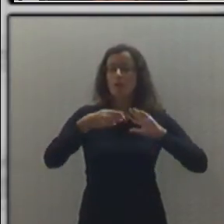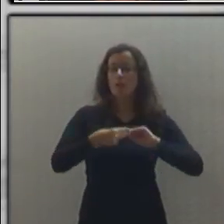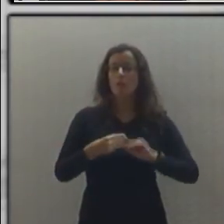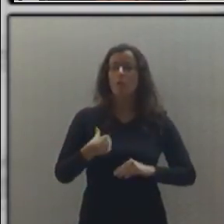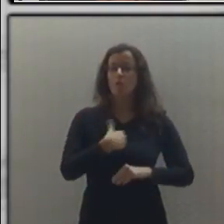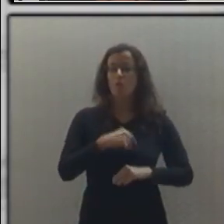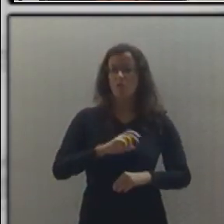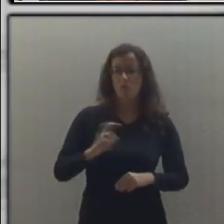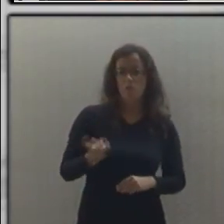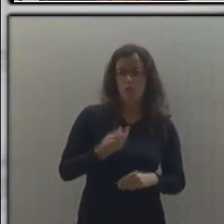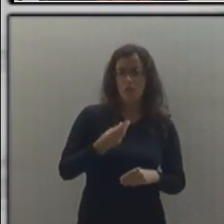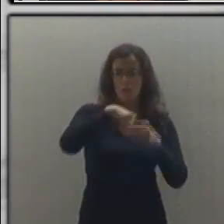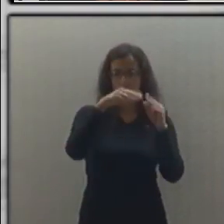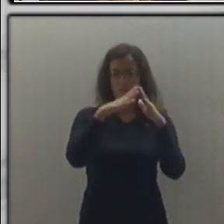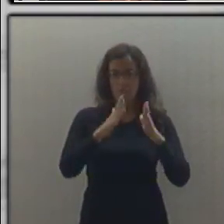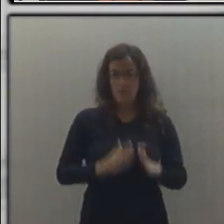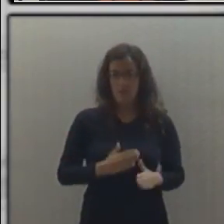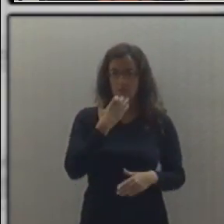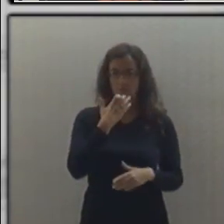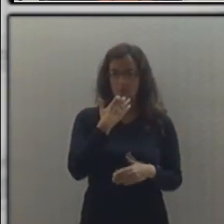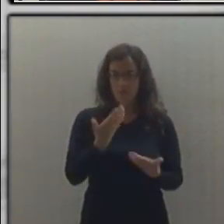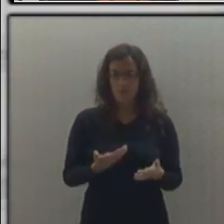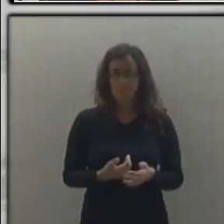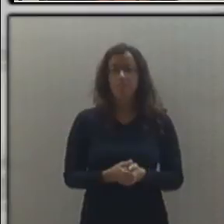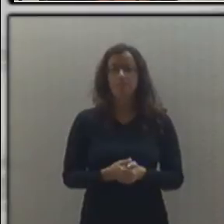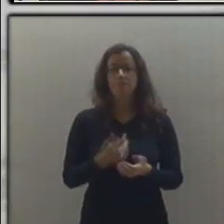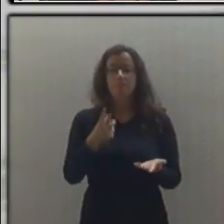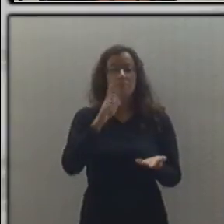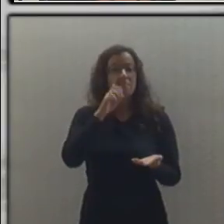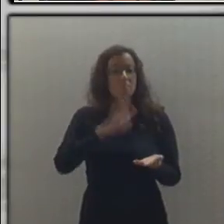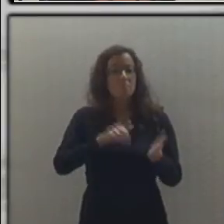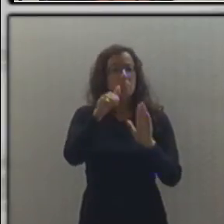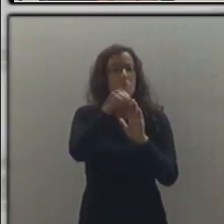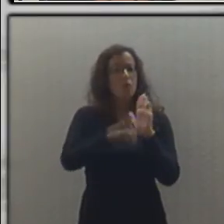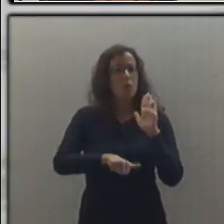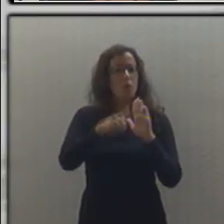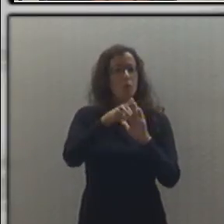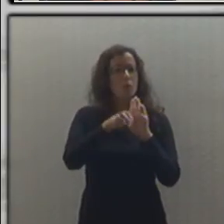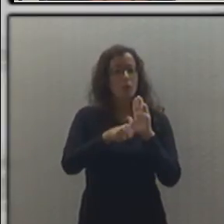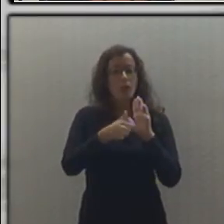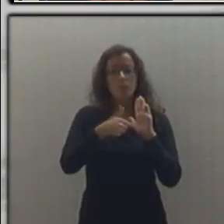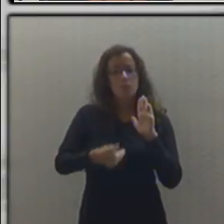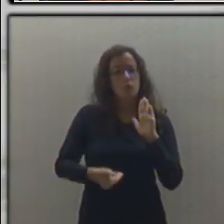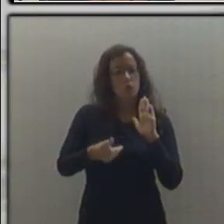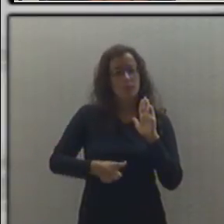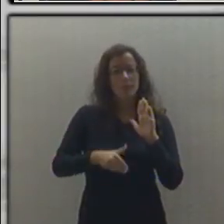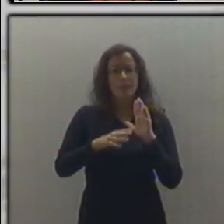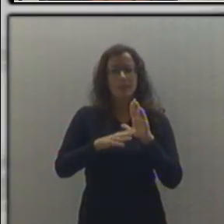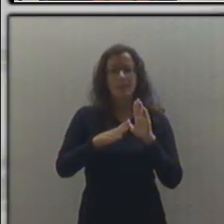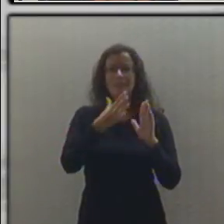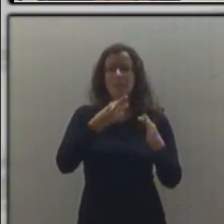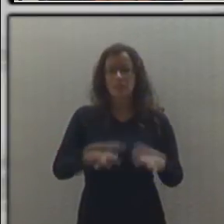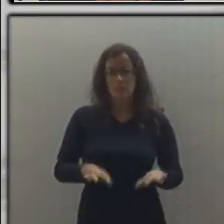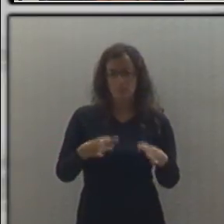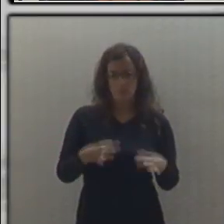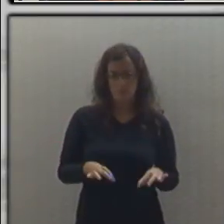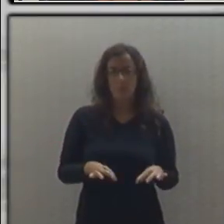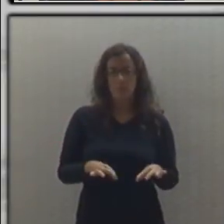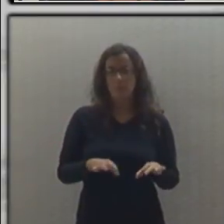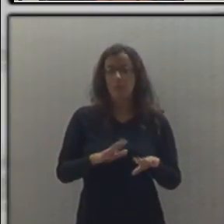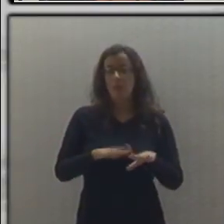funcional de la vivienda, que para hacer estos programas es muy importante sistematizar. Y ya